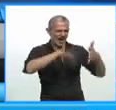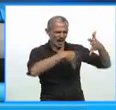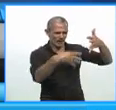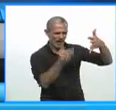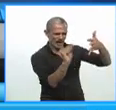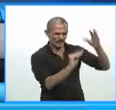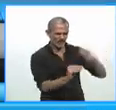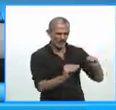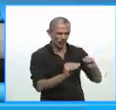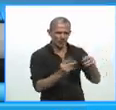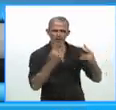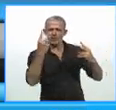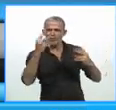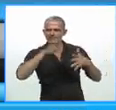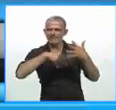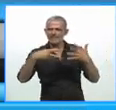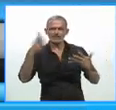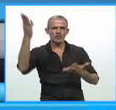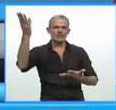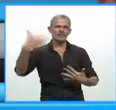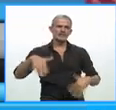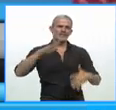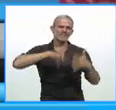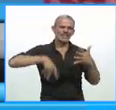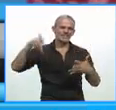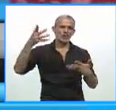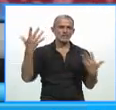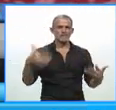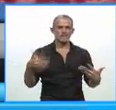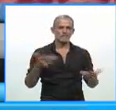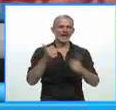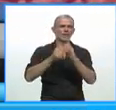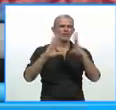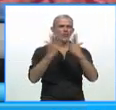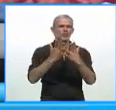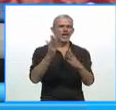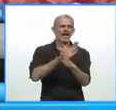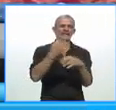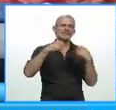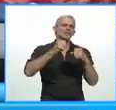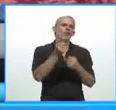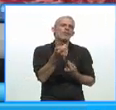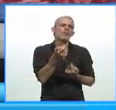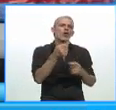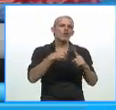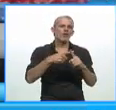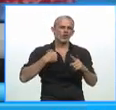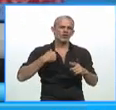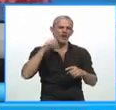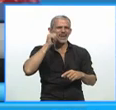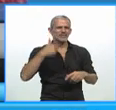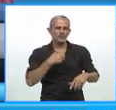planificado. Ese mes antes del Mundial, habiendo podido entrenar poco dentro de todo por mi lesión.